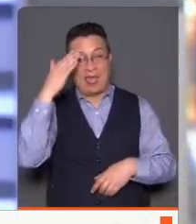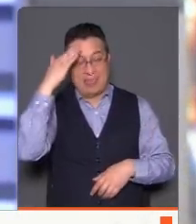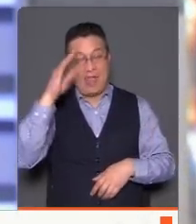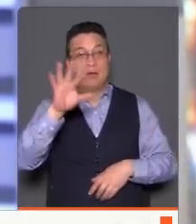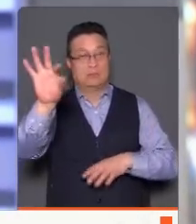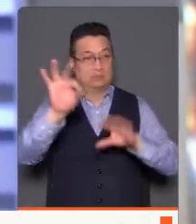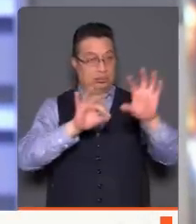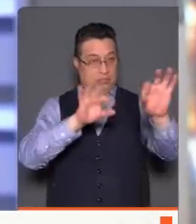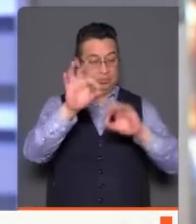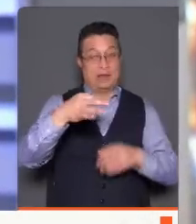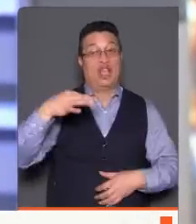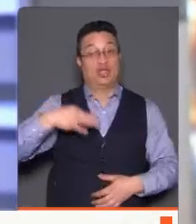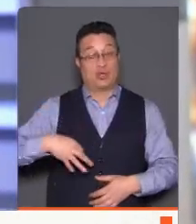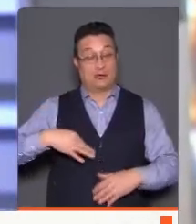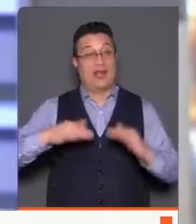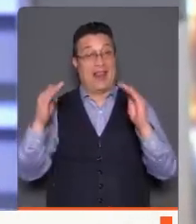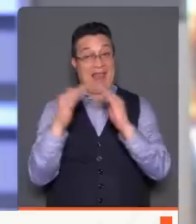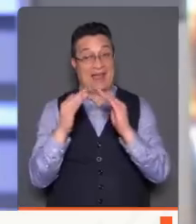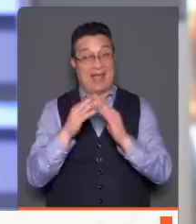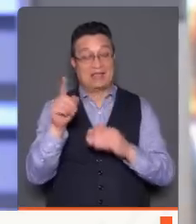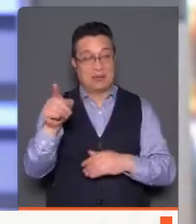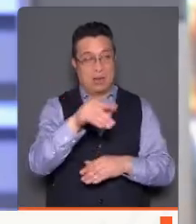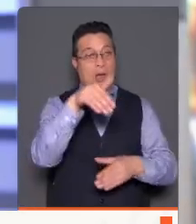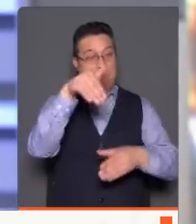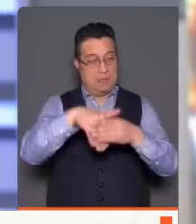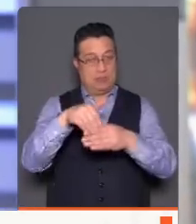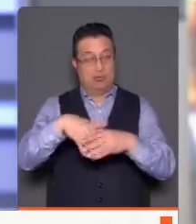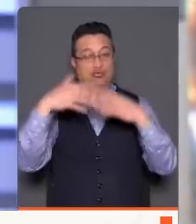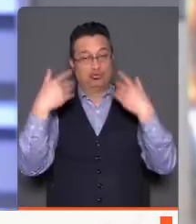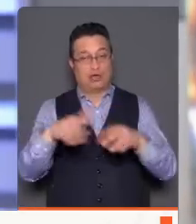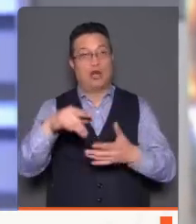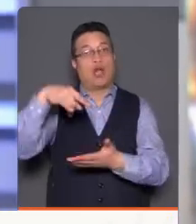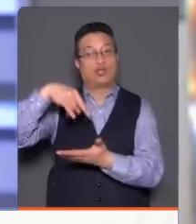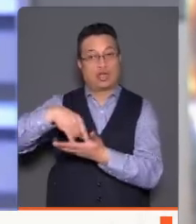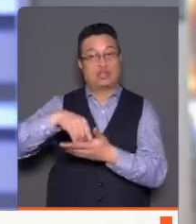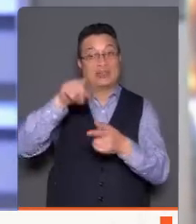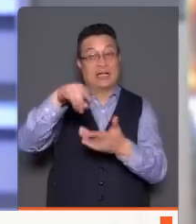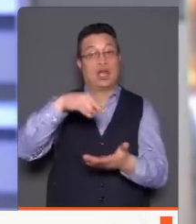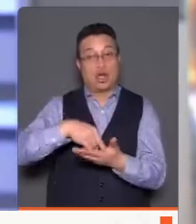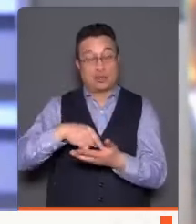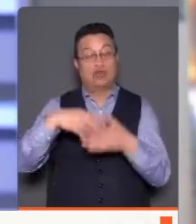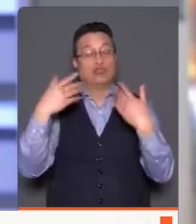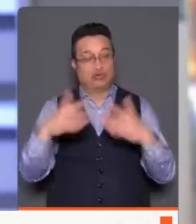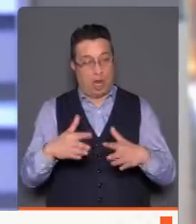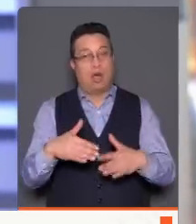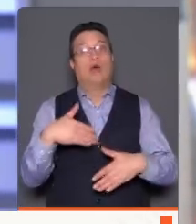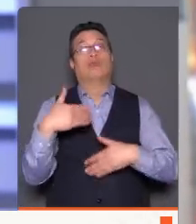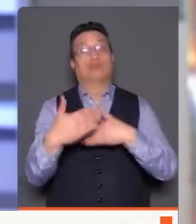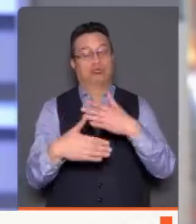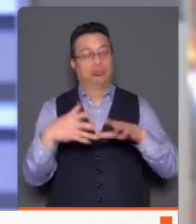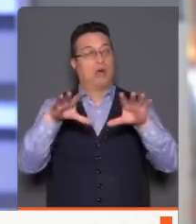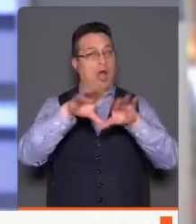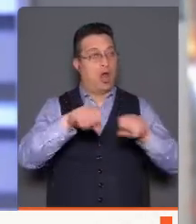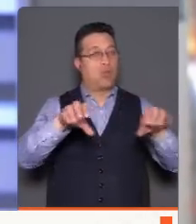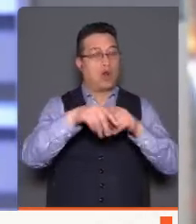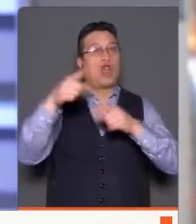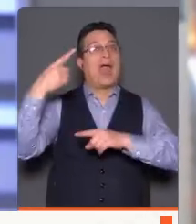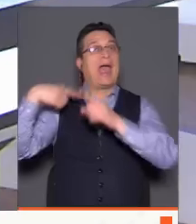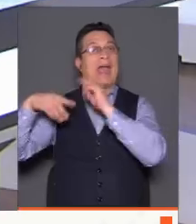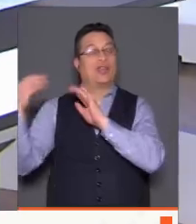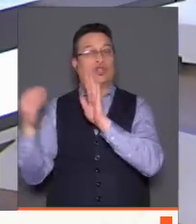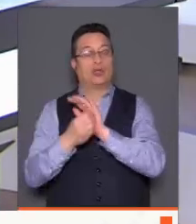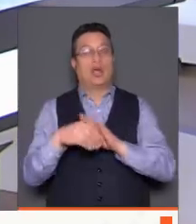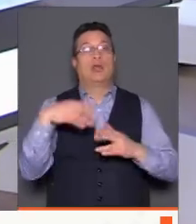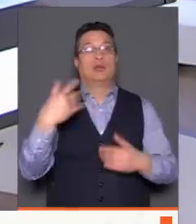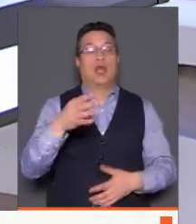la ciudadanía en su casa, ¿no es cierto? La gente fue a votar, eligió un Congreso y ese Congreso se acaba de poner de acuerdo de manera histórica en los